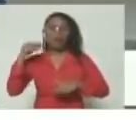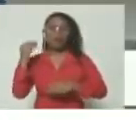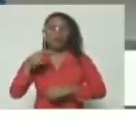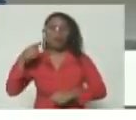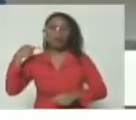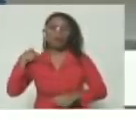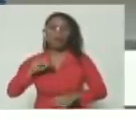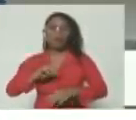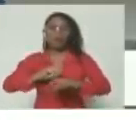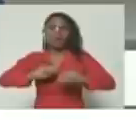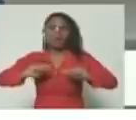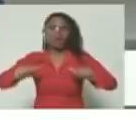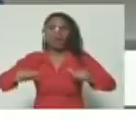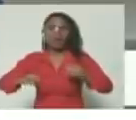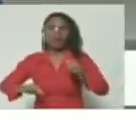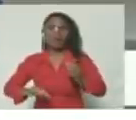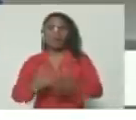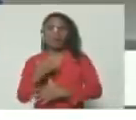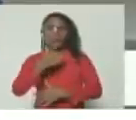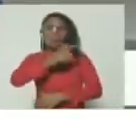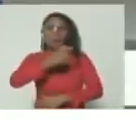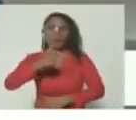tierra fundada por gente